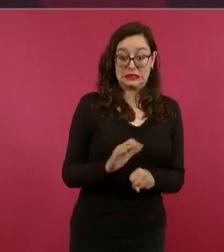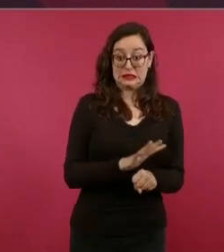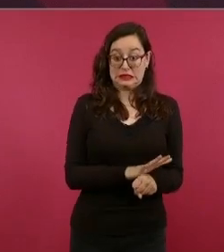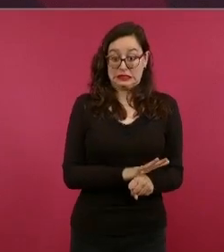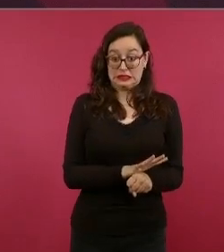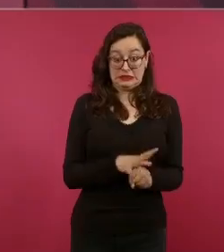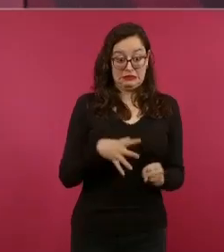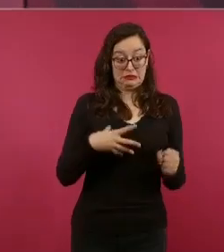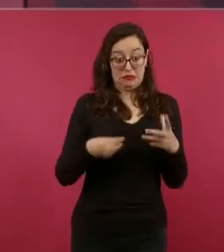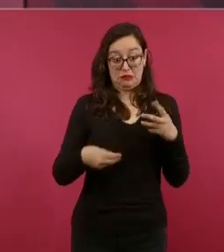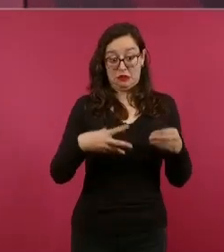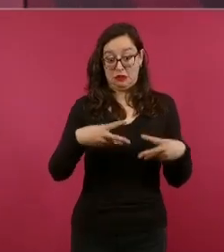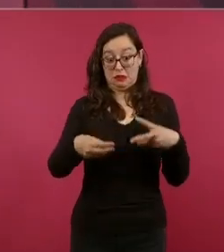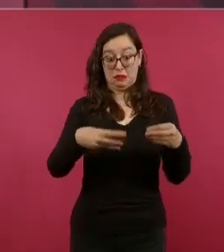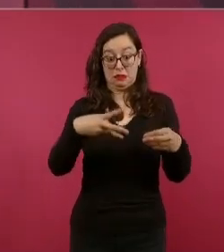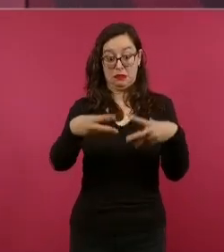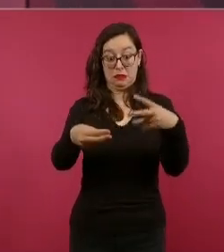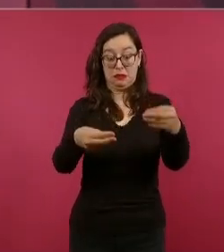ayudó.